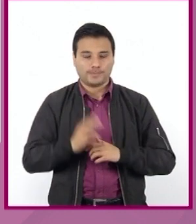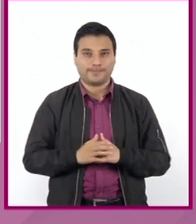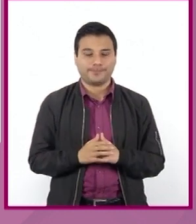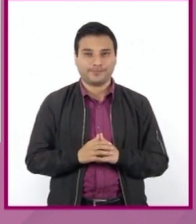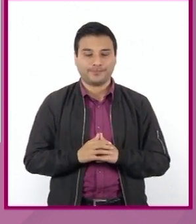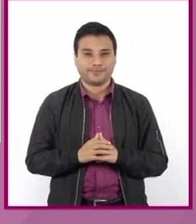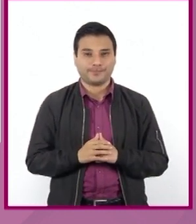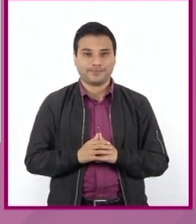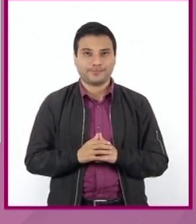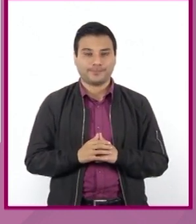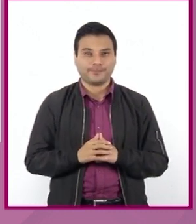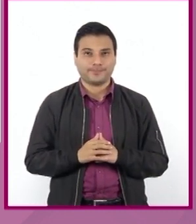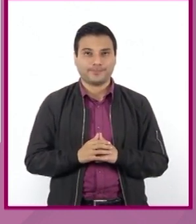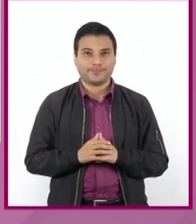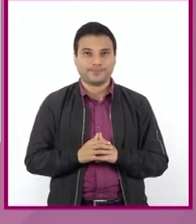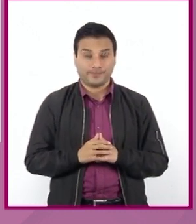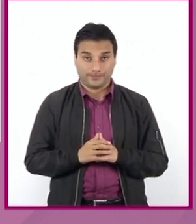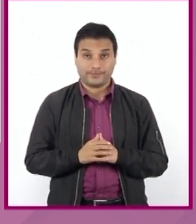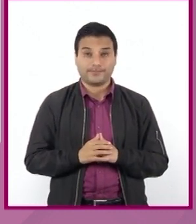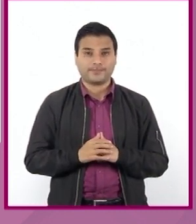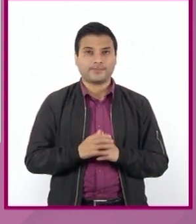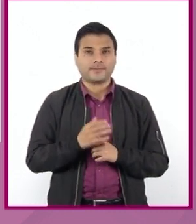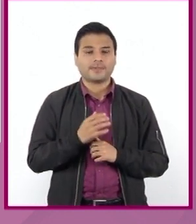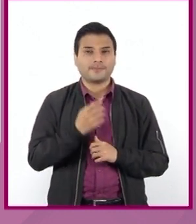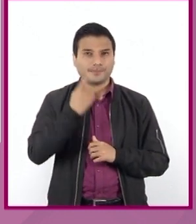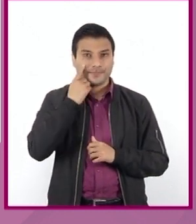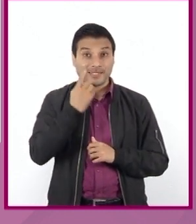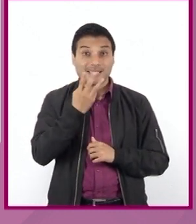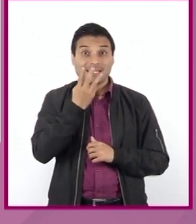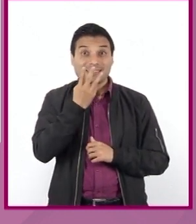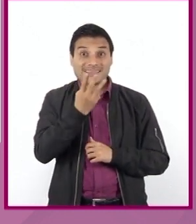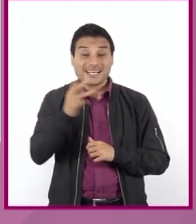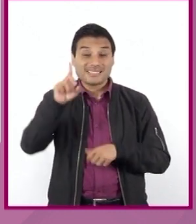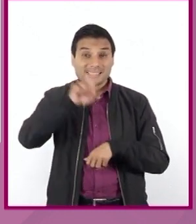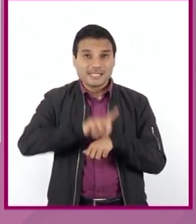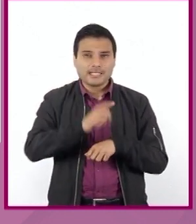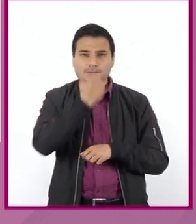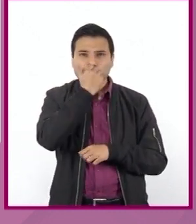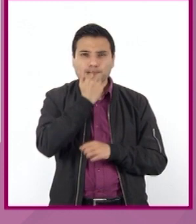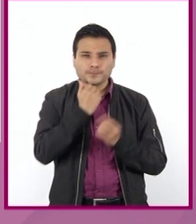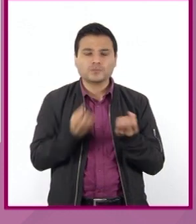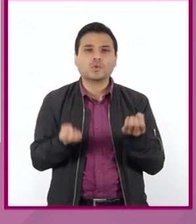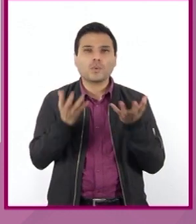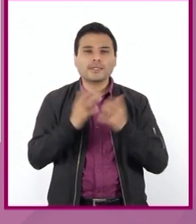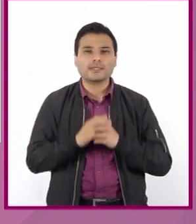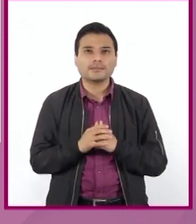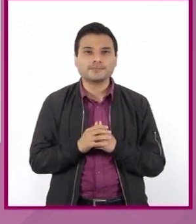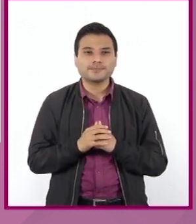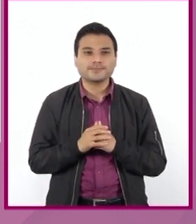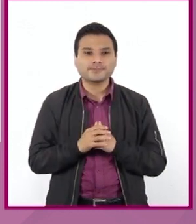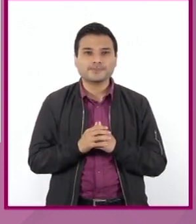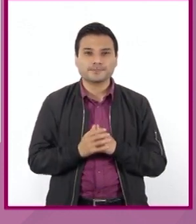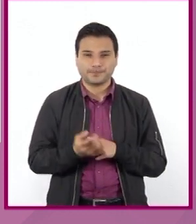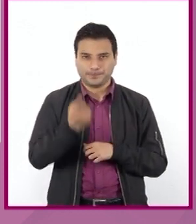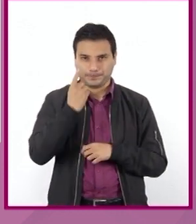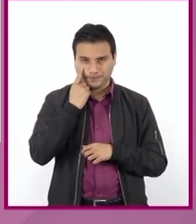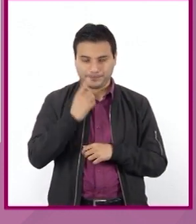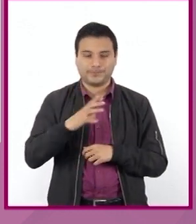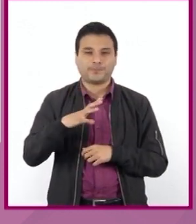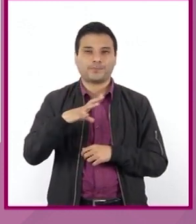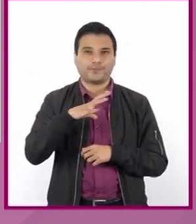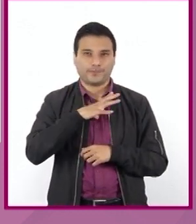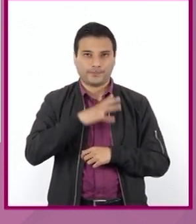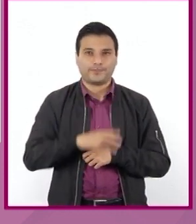¿Qué cantidad de azúcar se consumió en total el tercer día? Se registra en la fila 3 la cantidad